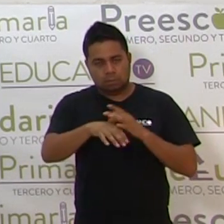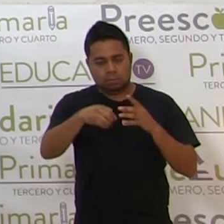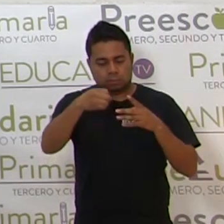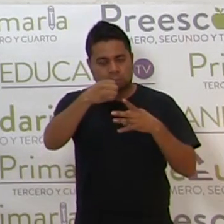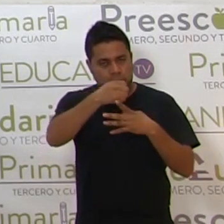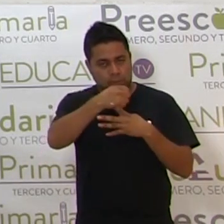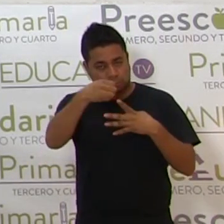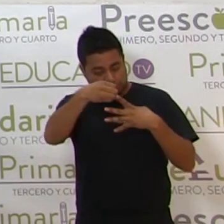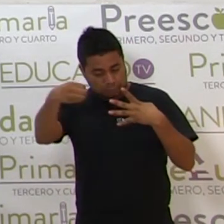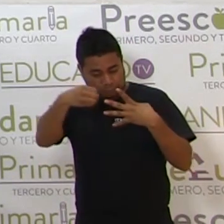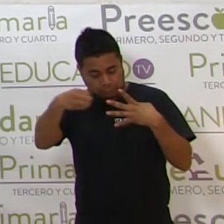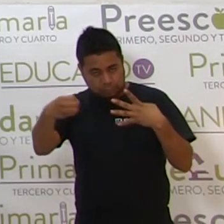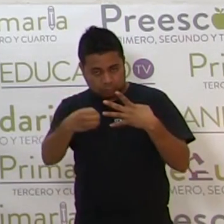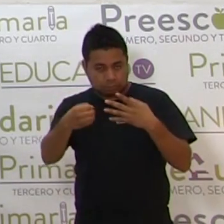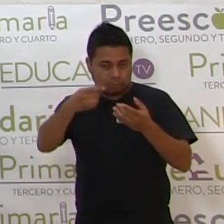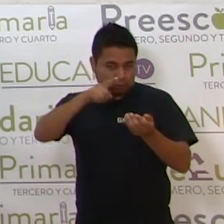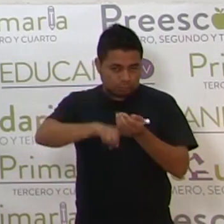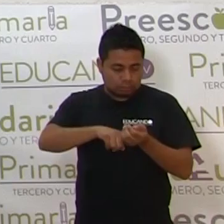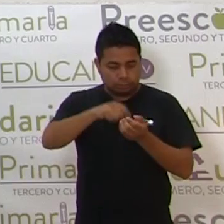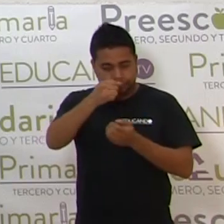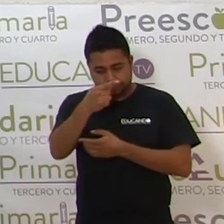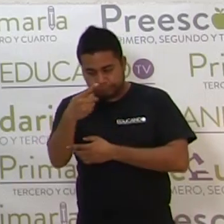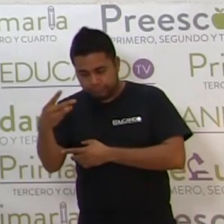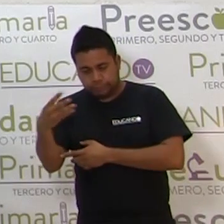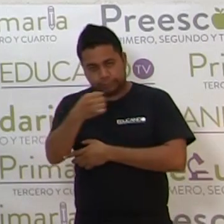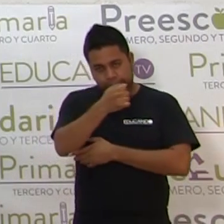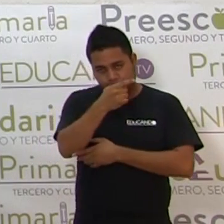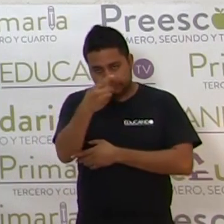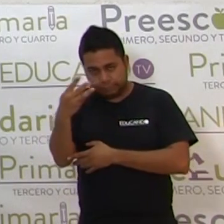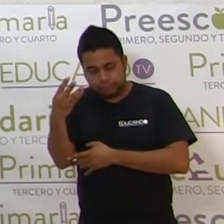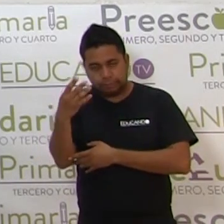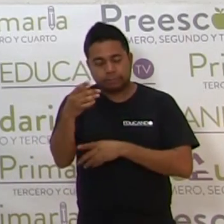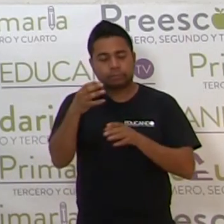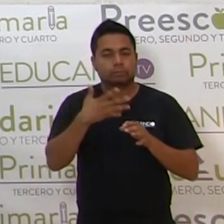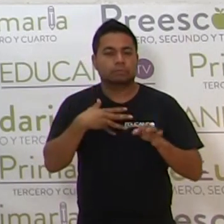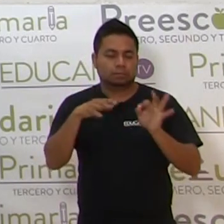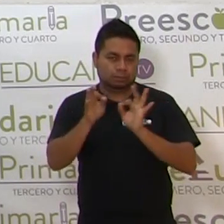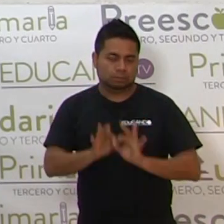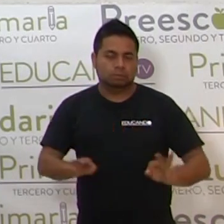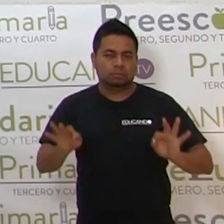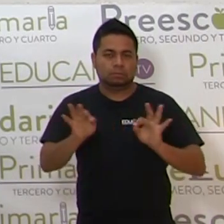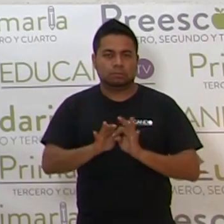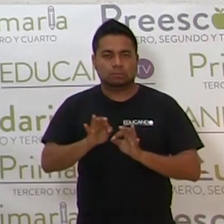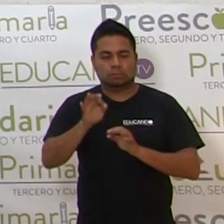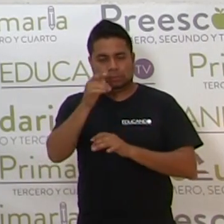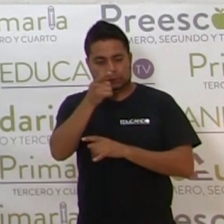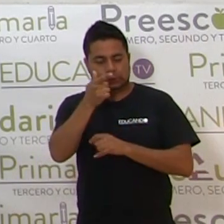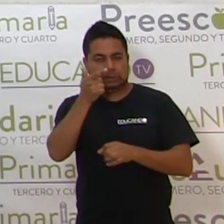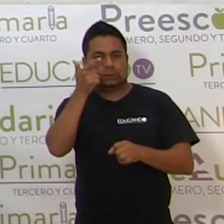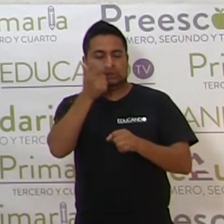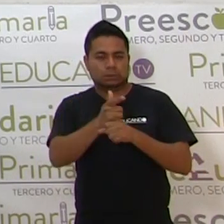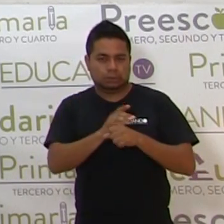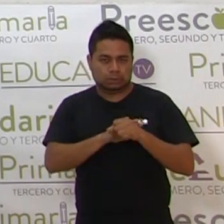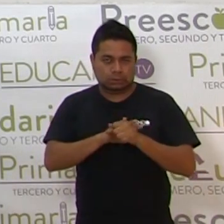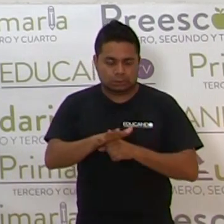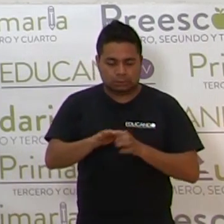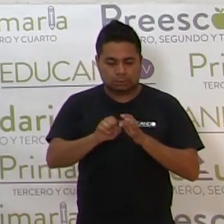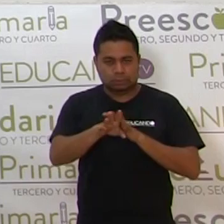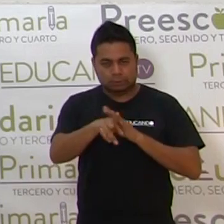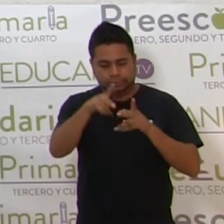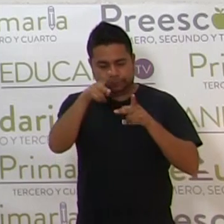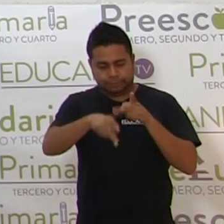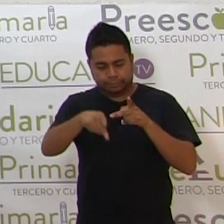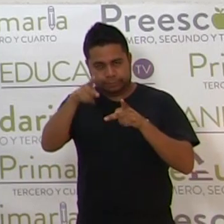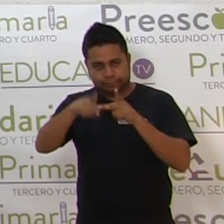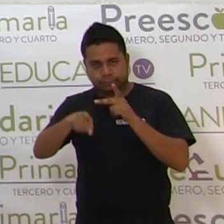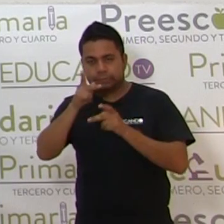tú vas a realizar dentro de los poemas, es muy importante que tú puedas identificar la división de sílabas